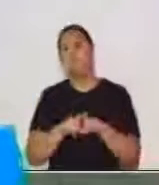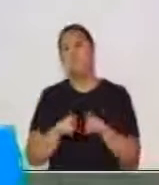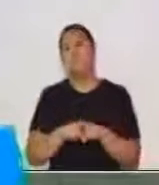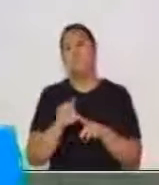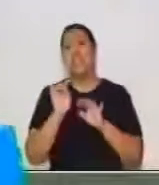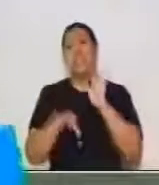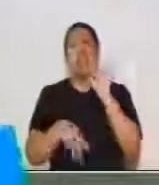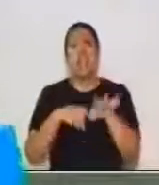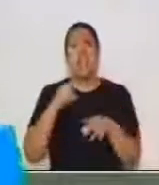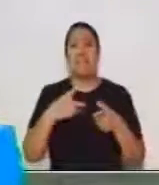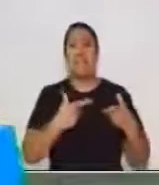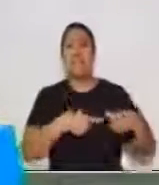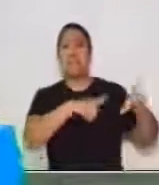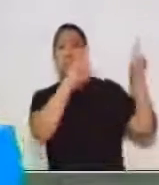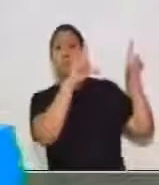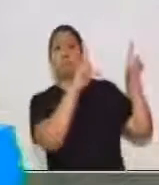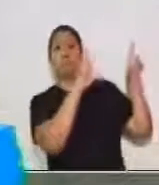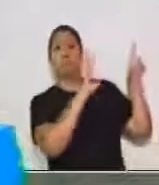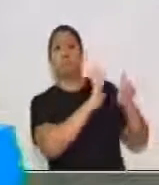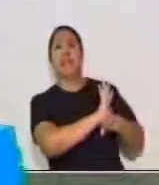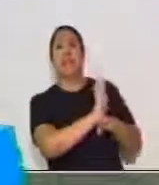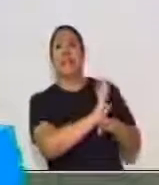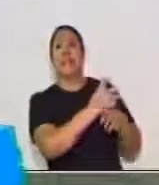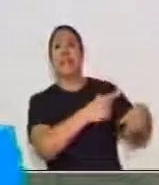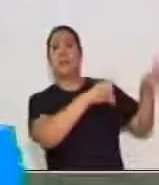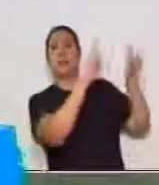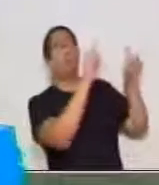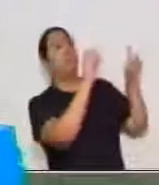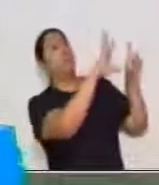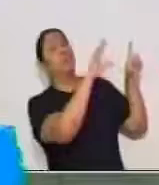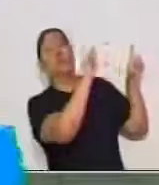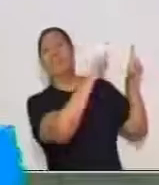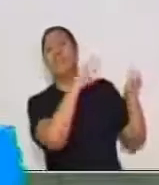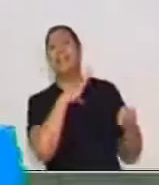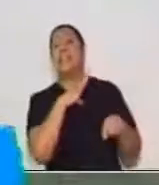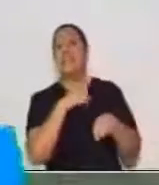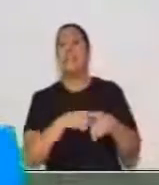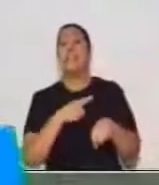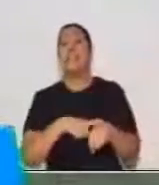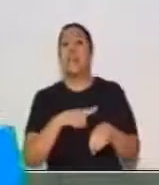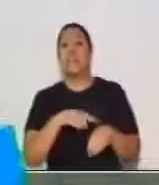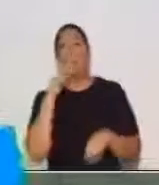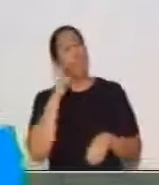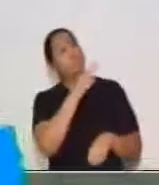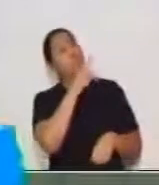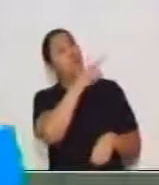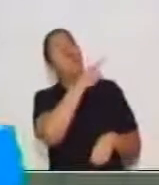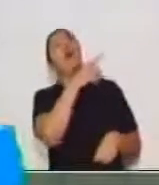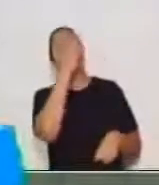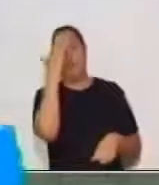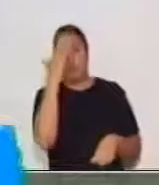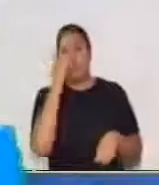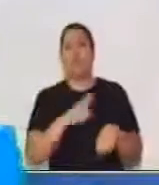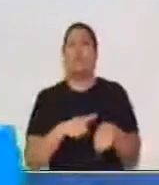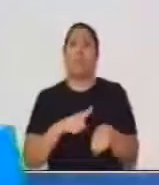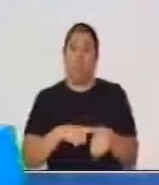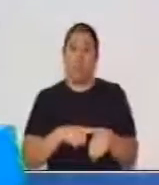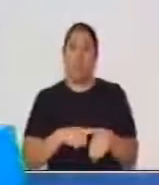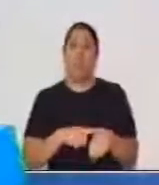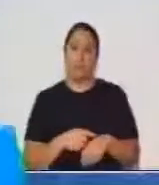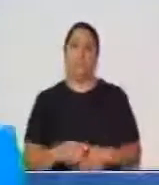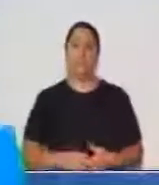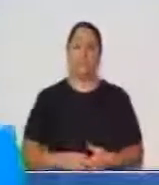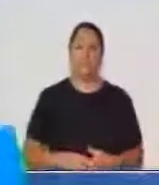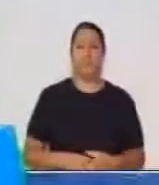ocasiones monitores donde les van marcando el tiempo a cada uno de los que intervienen en las